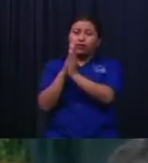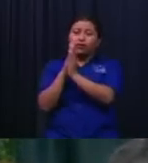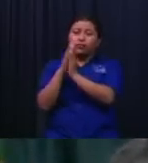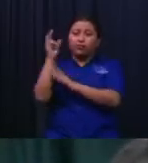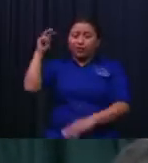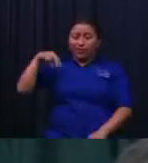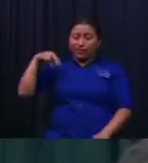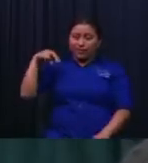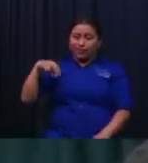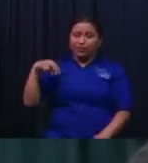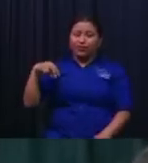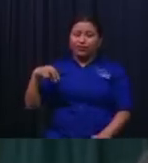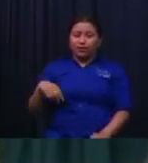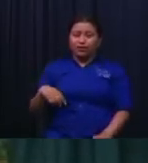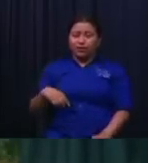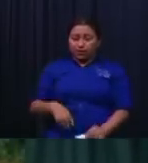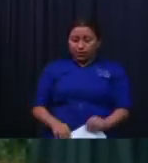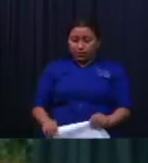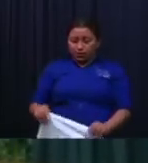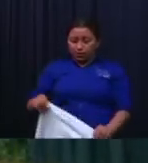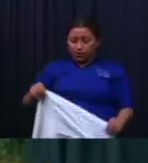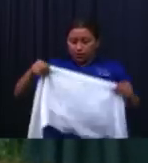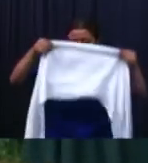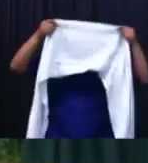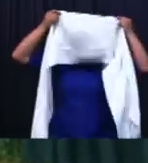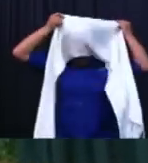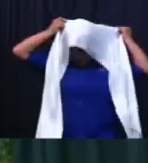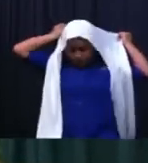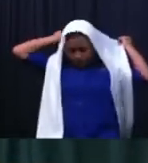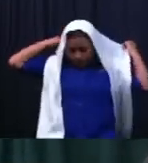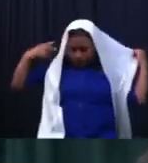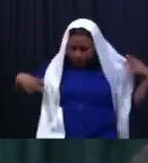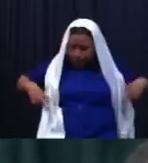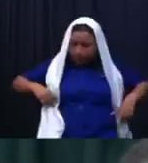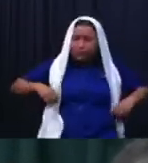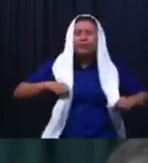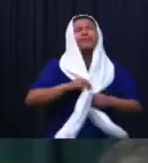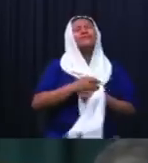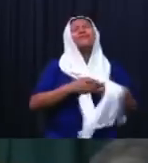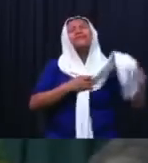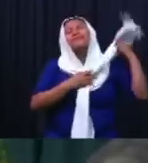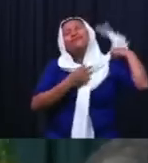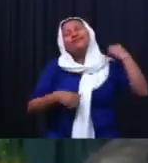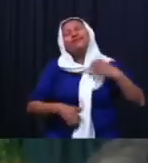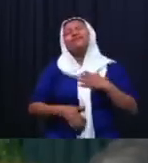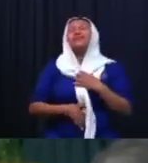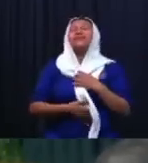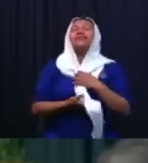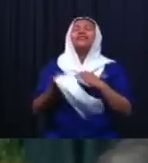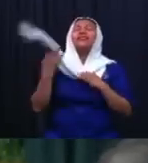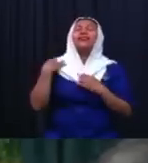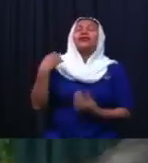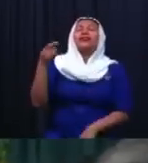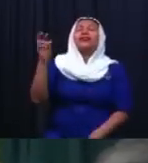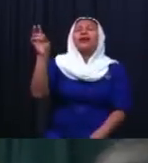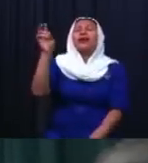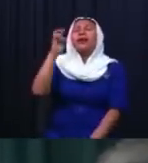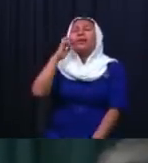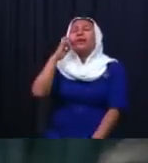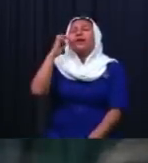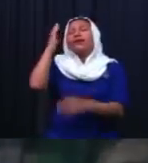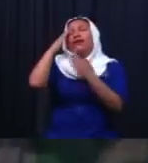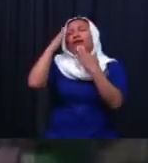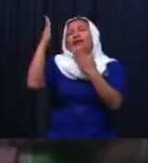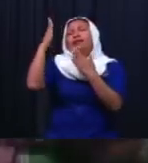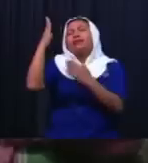acá al frente. Oramos, hermanos. Padre Santo, gracias, bendito Dios, por hablarnos a tiempo y afuera